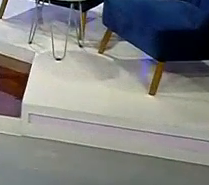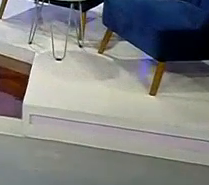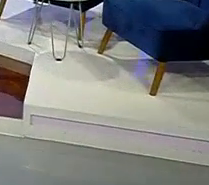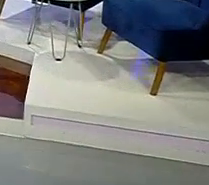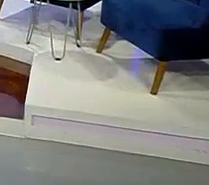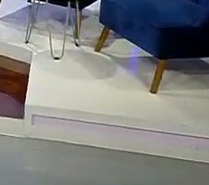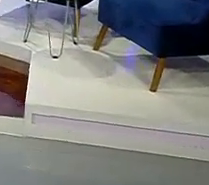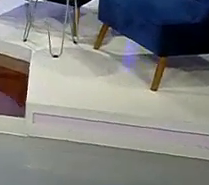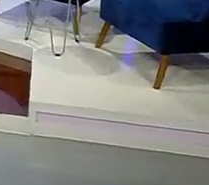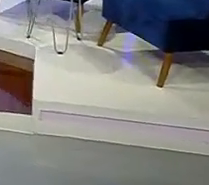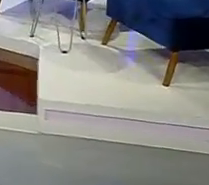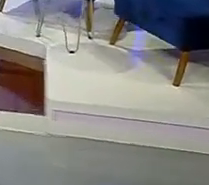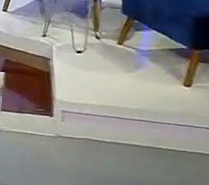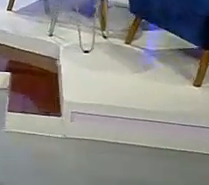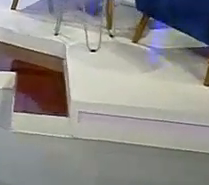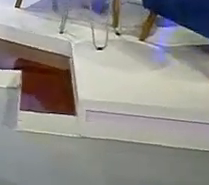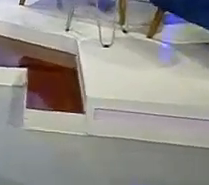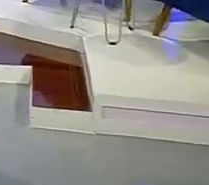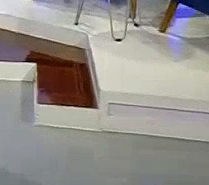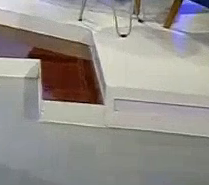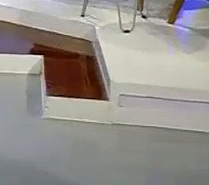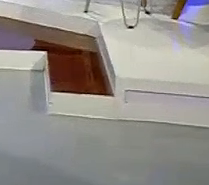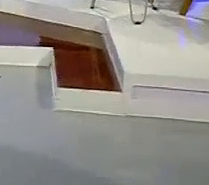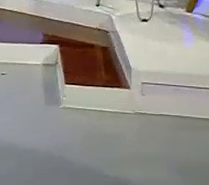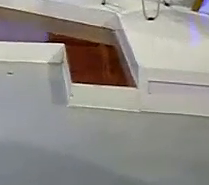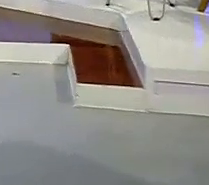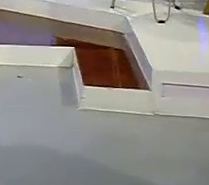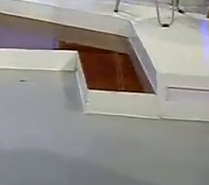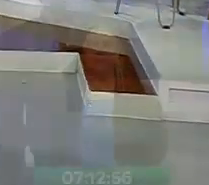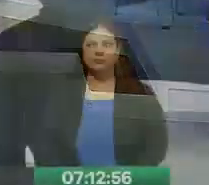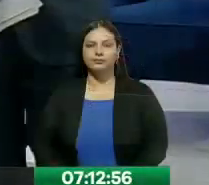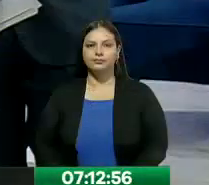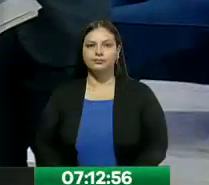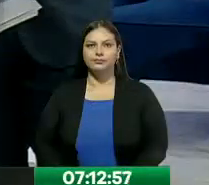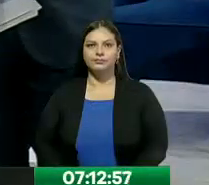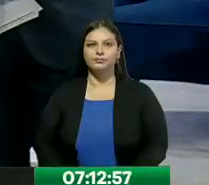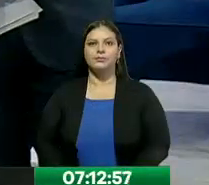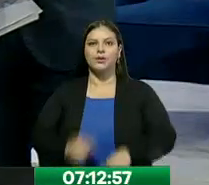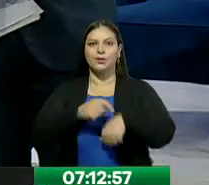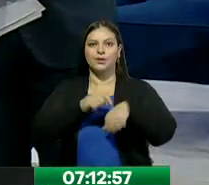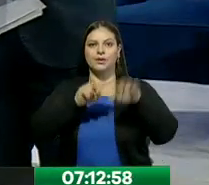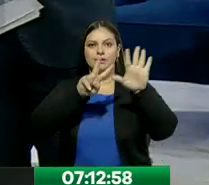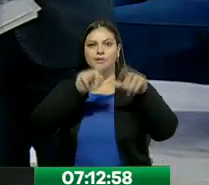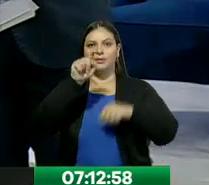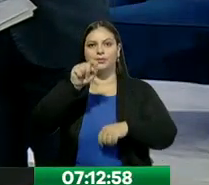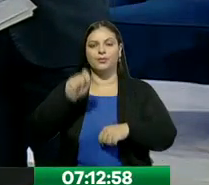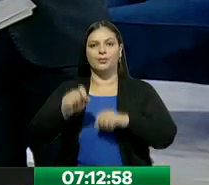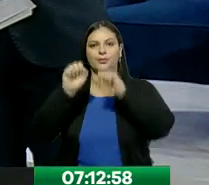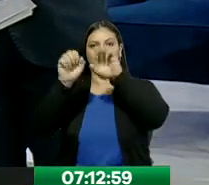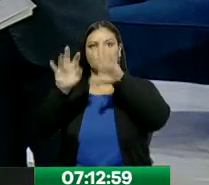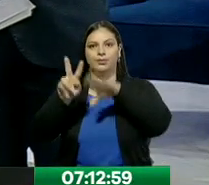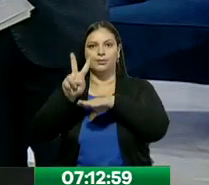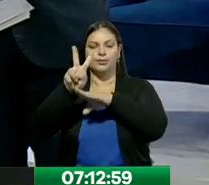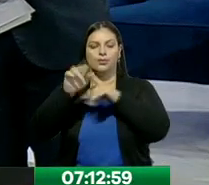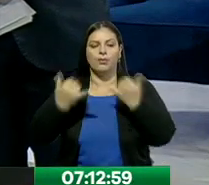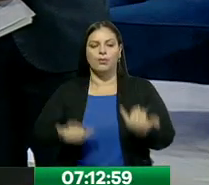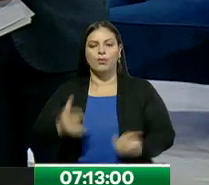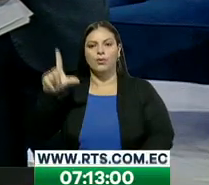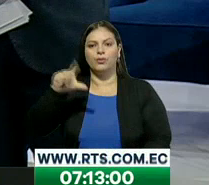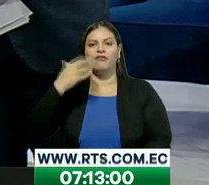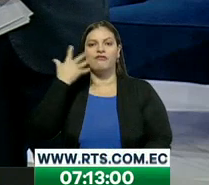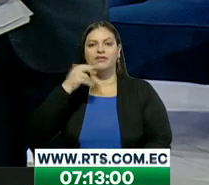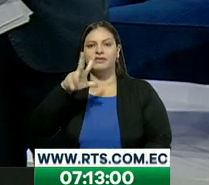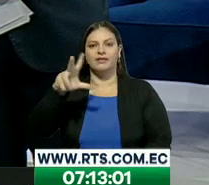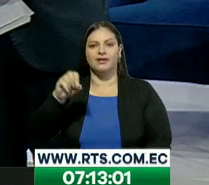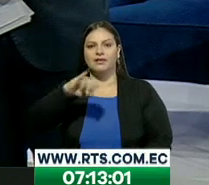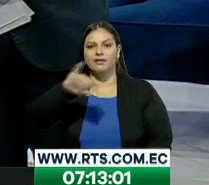Muy bien, retornamos con más información, señoras y señores, 7 y 12 de la mañana este día, lunes 30 de julio, y de inmediato nos